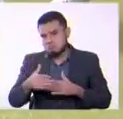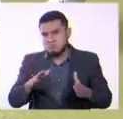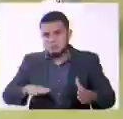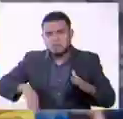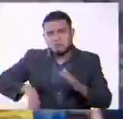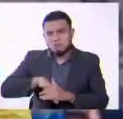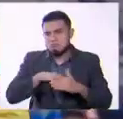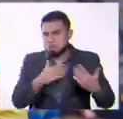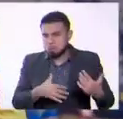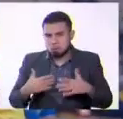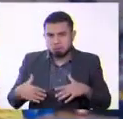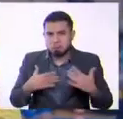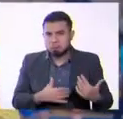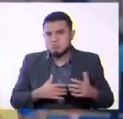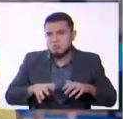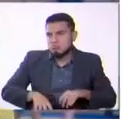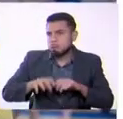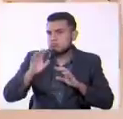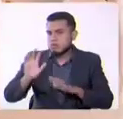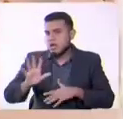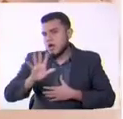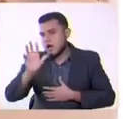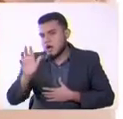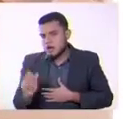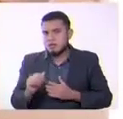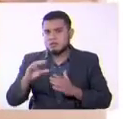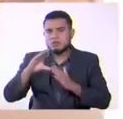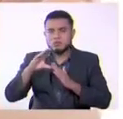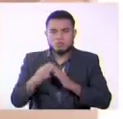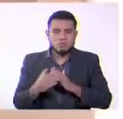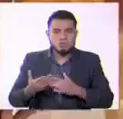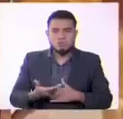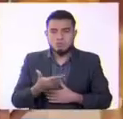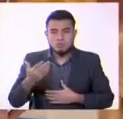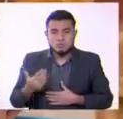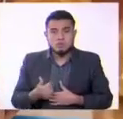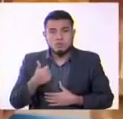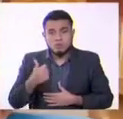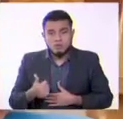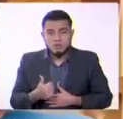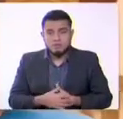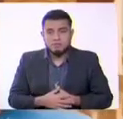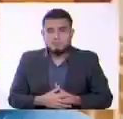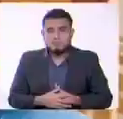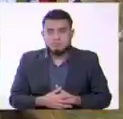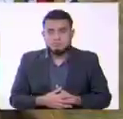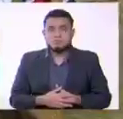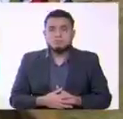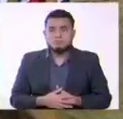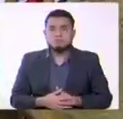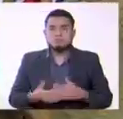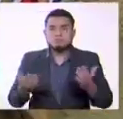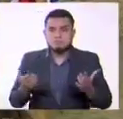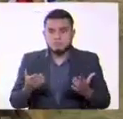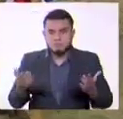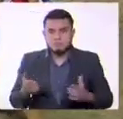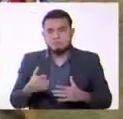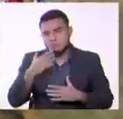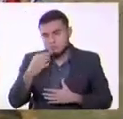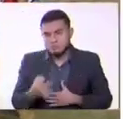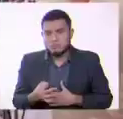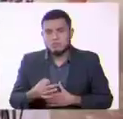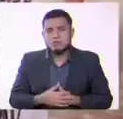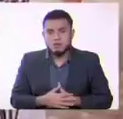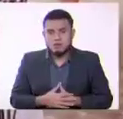deporte, arte, cultura, son todos espacios propositivos y sanos como para poder ir cumpliendo, digamos, las